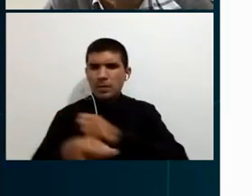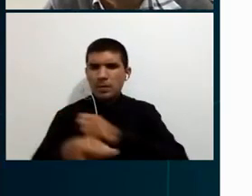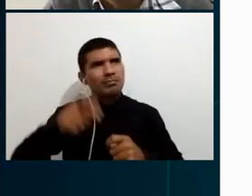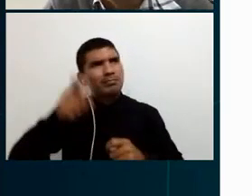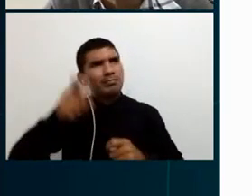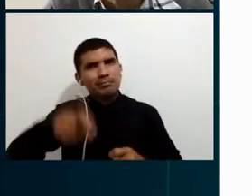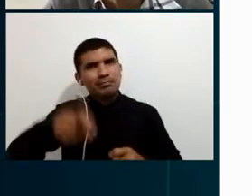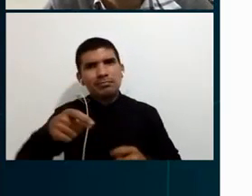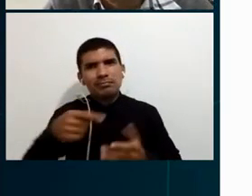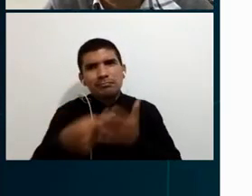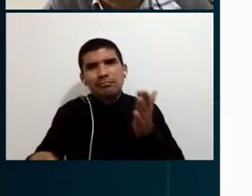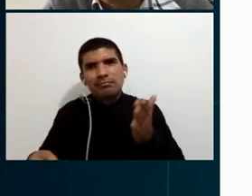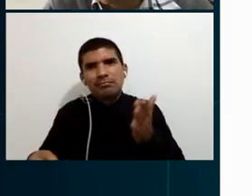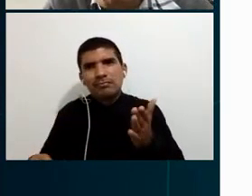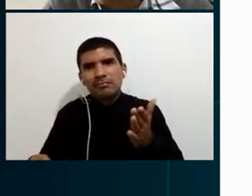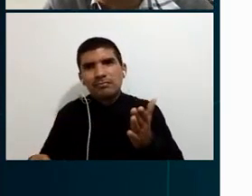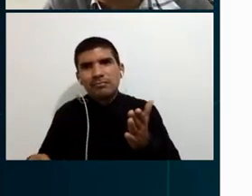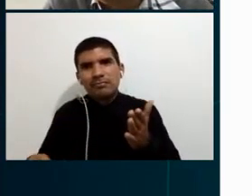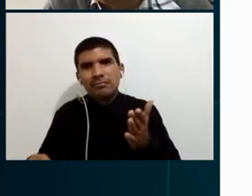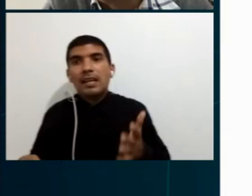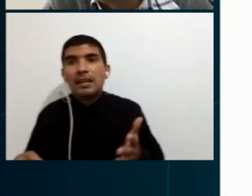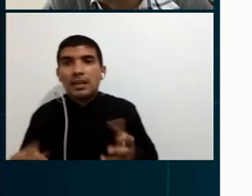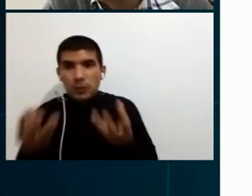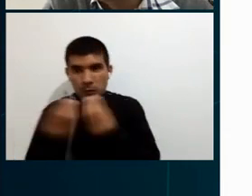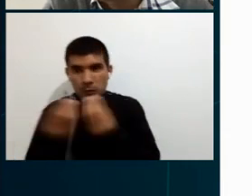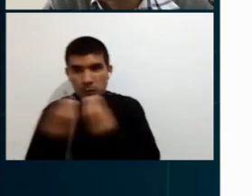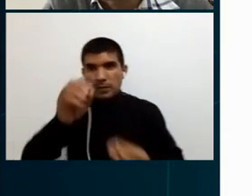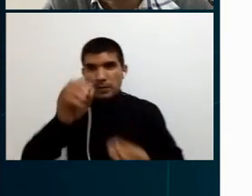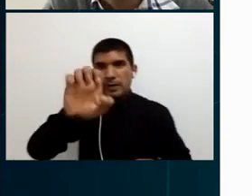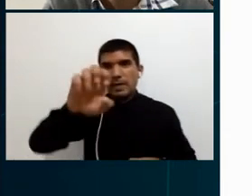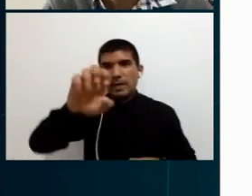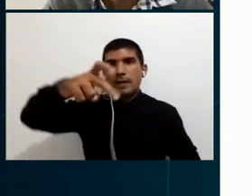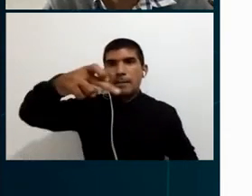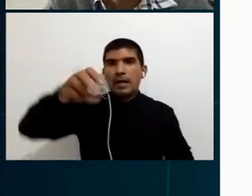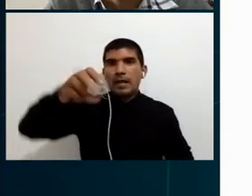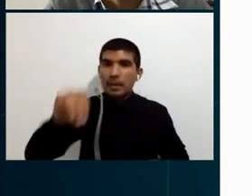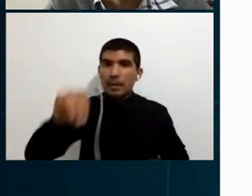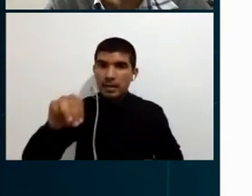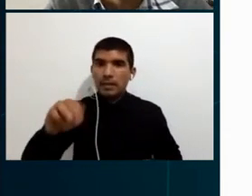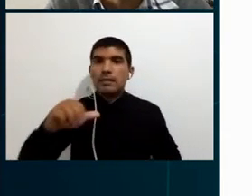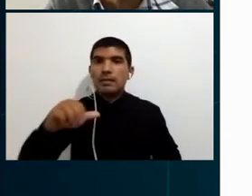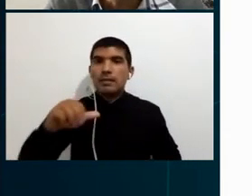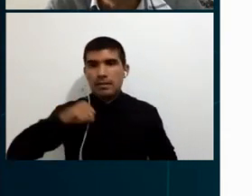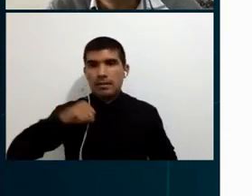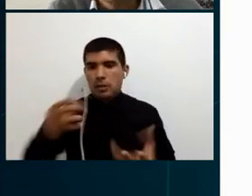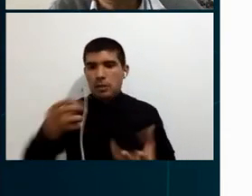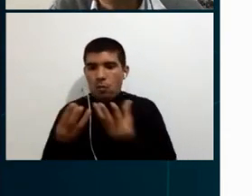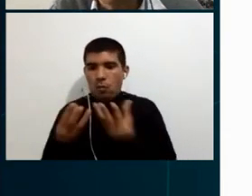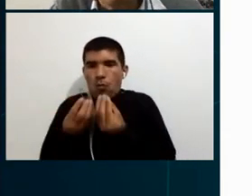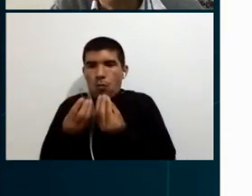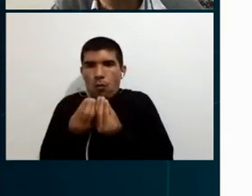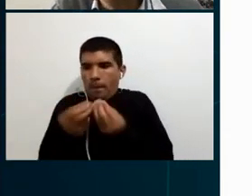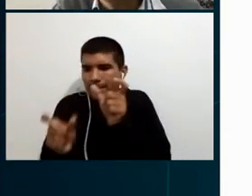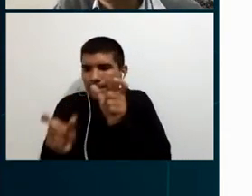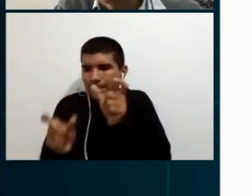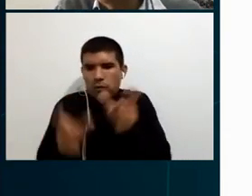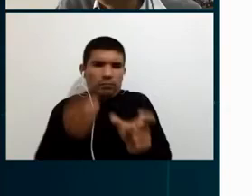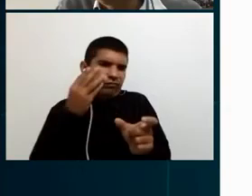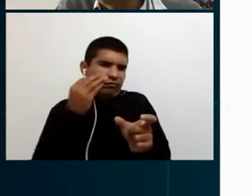transformación digital que combina los dominios de personas, procesos y tecnología. Entonces me